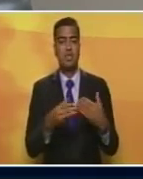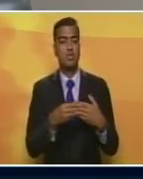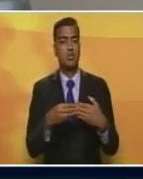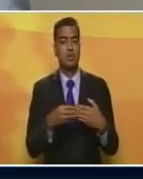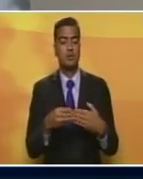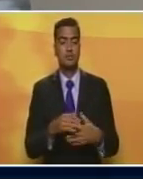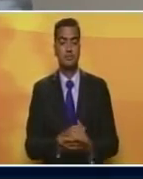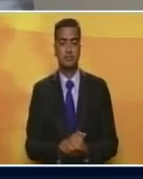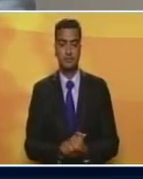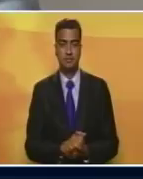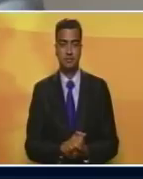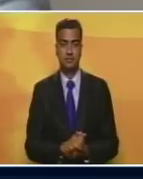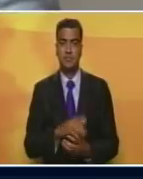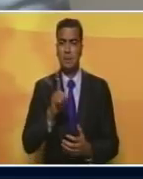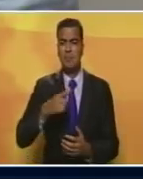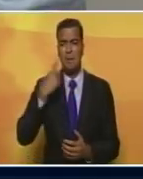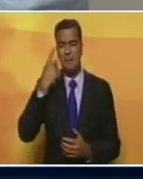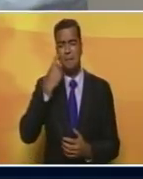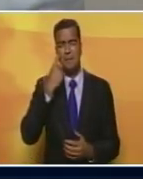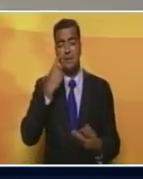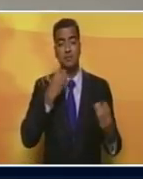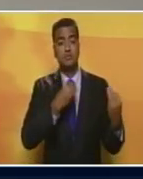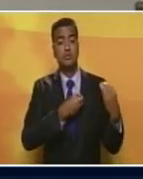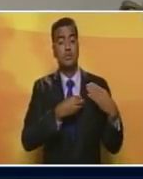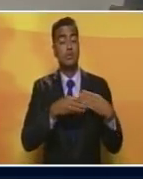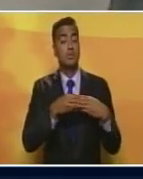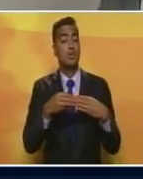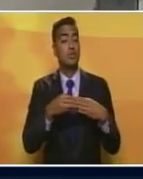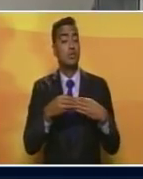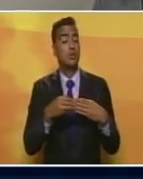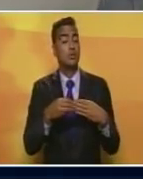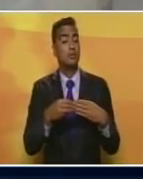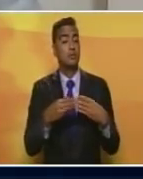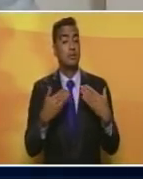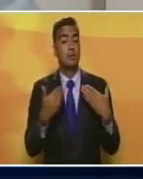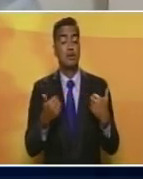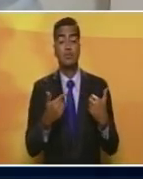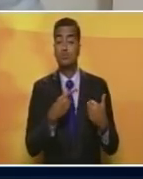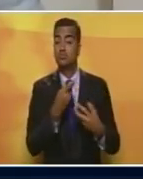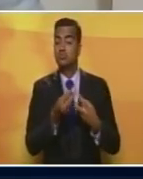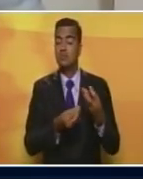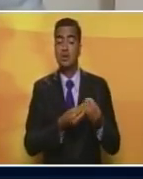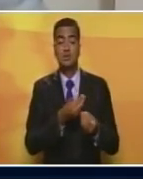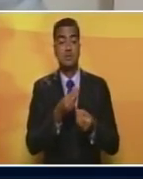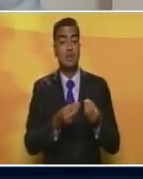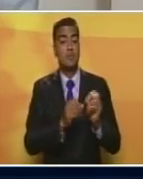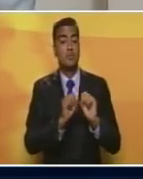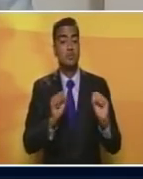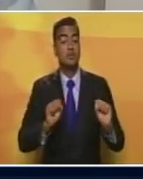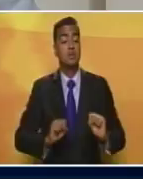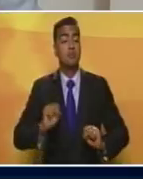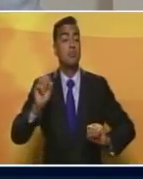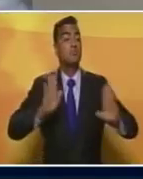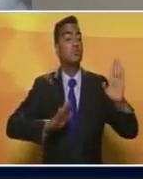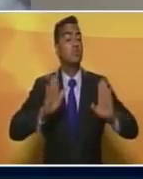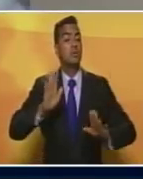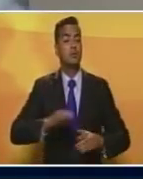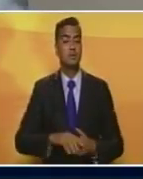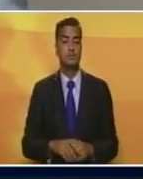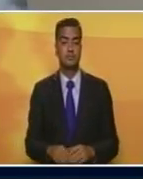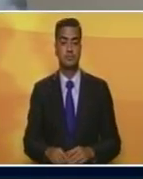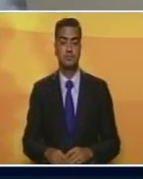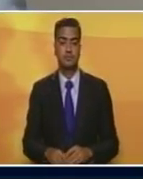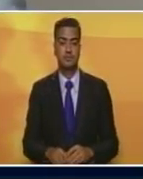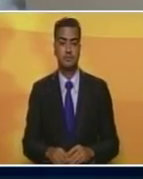este tipo de divisas por Sencoex, o sea que prácticamente tenemos más de un año y medio que no